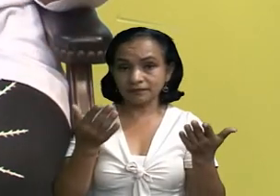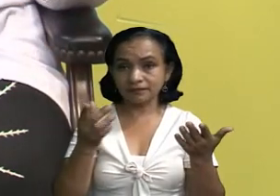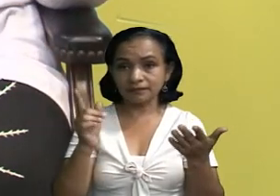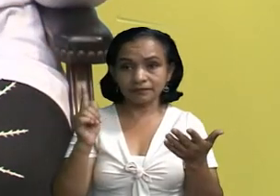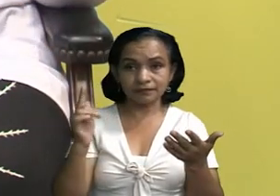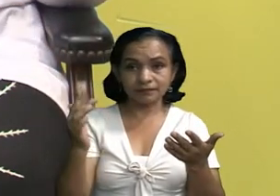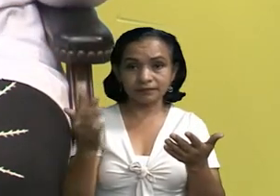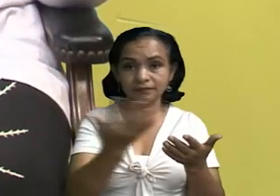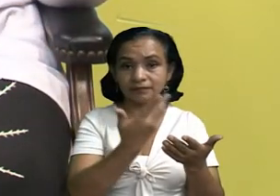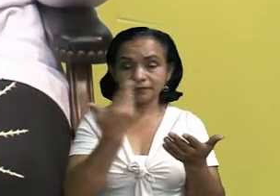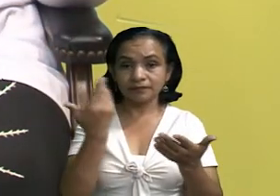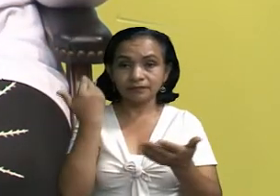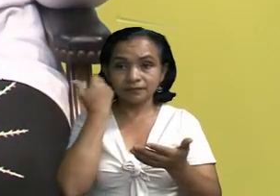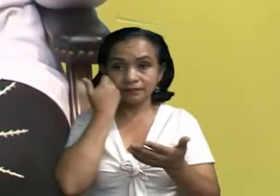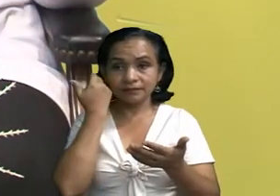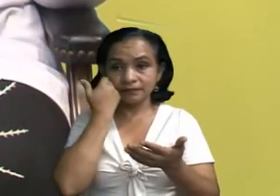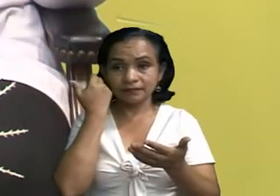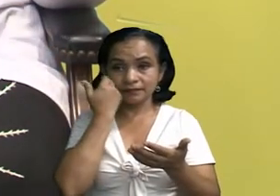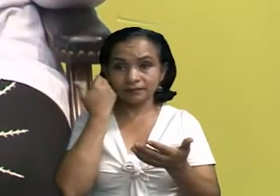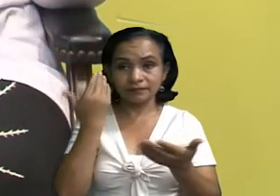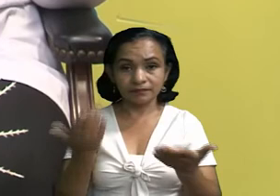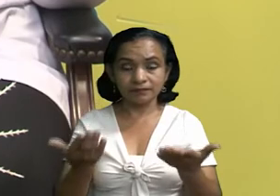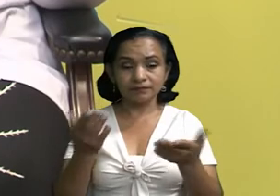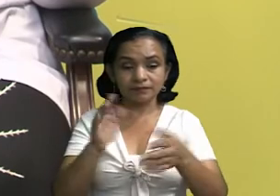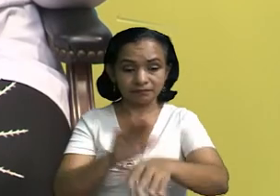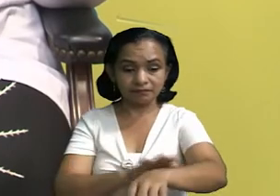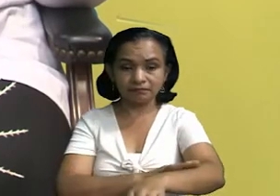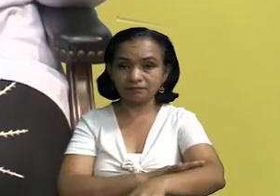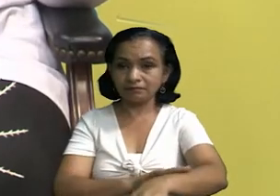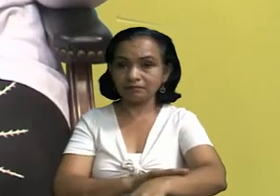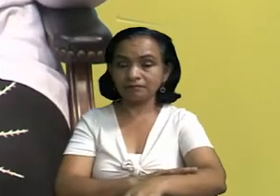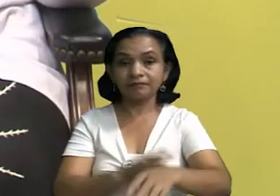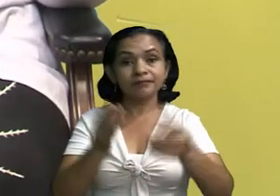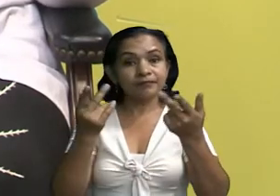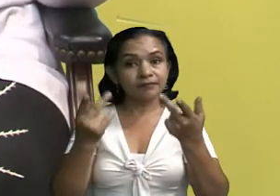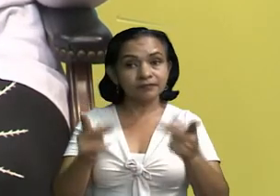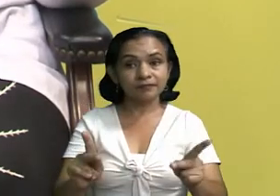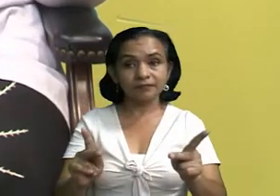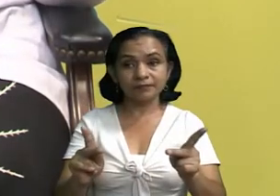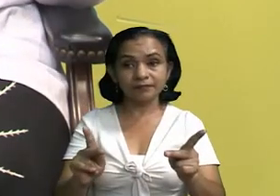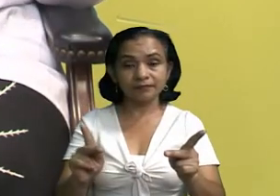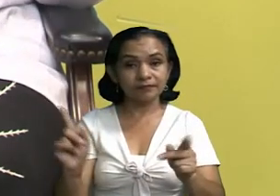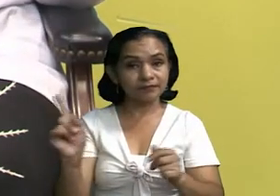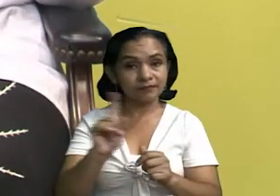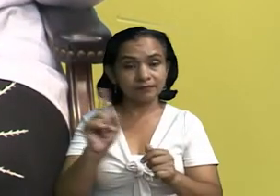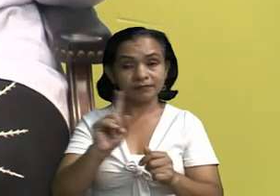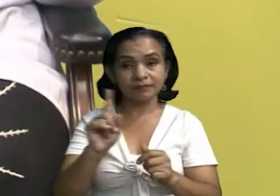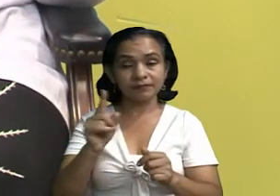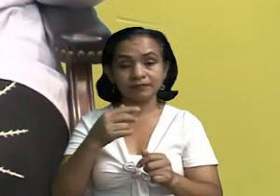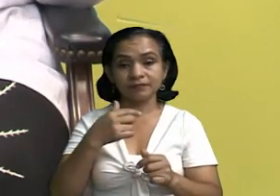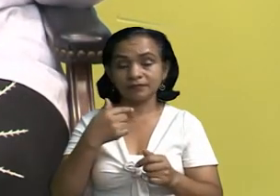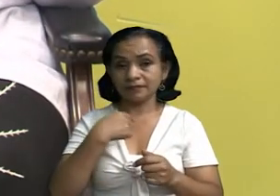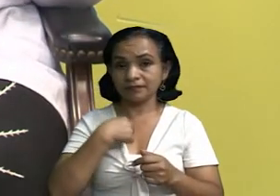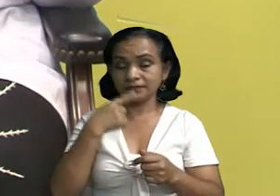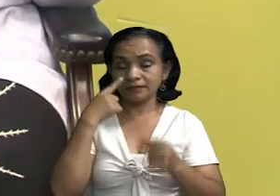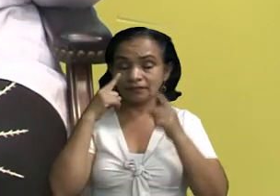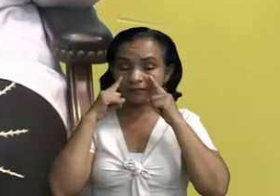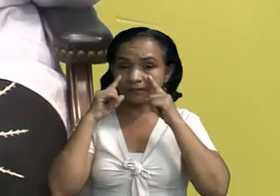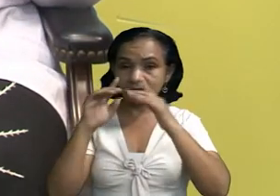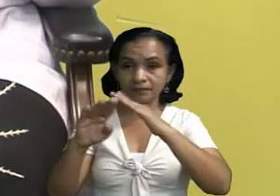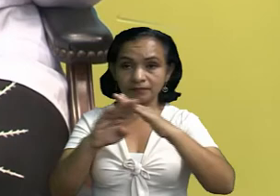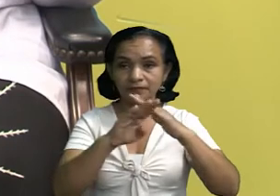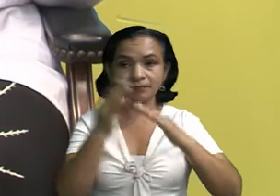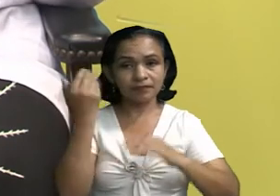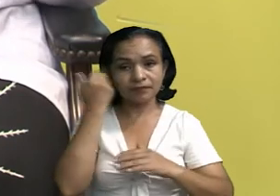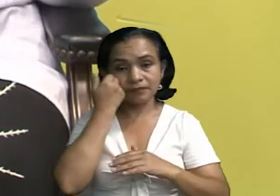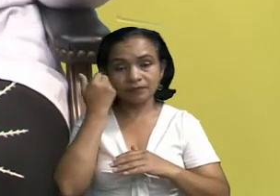la enfermedad o inmunodeficiencias en la piel. Sin embargo, no es algo que me asegura a mí la prevención de una